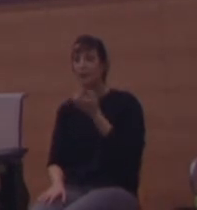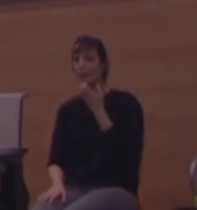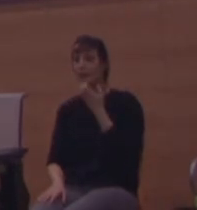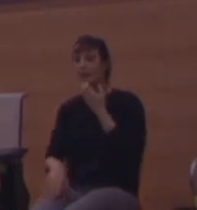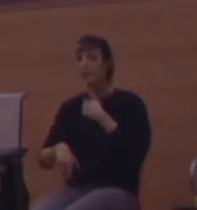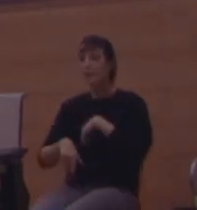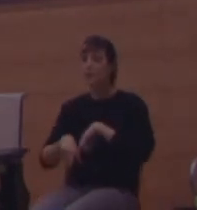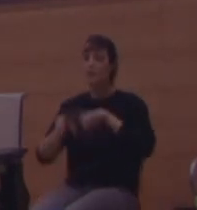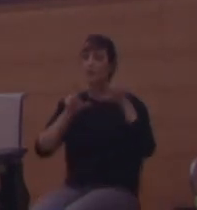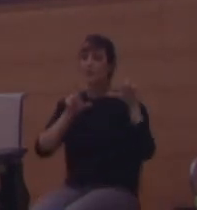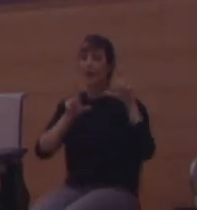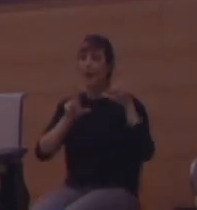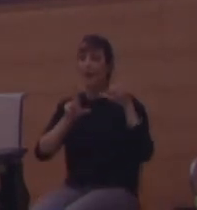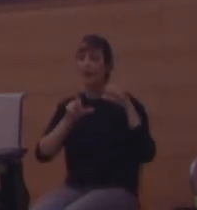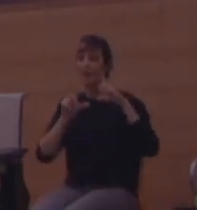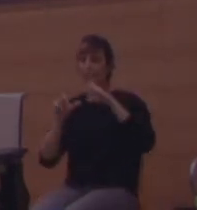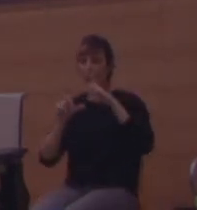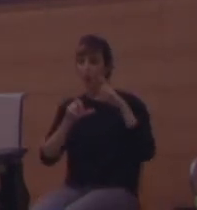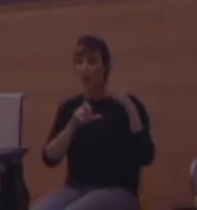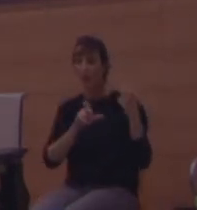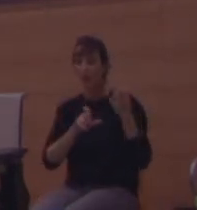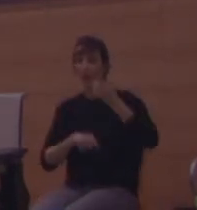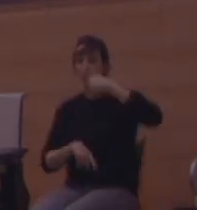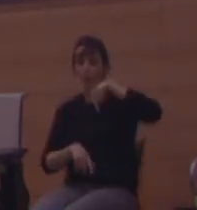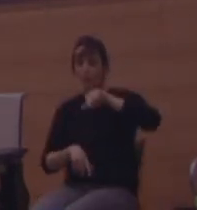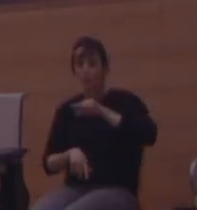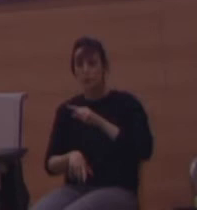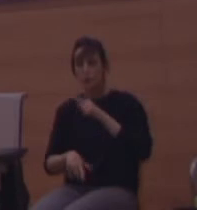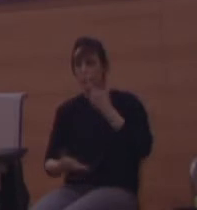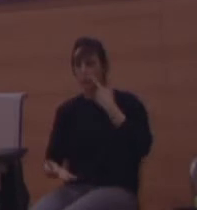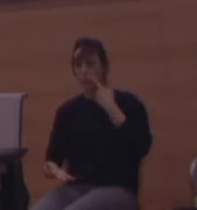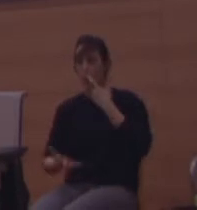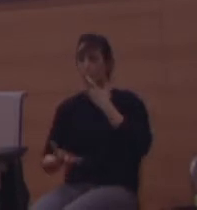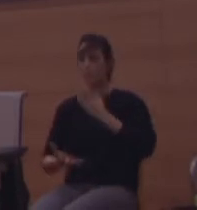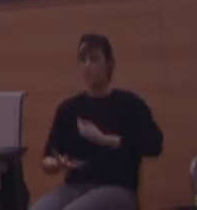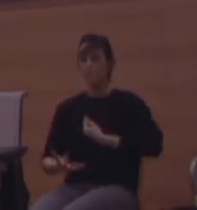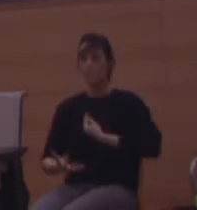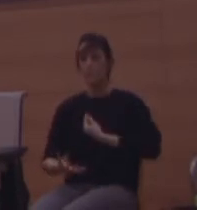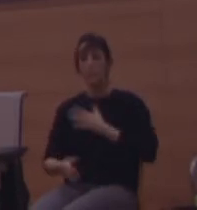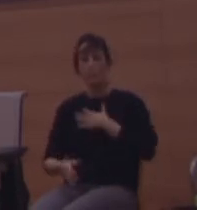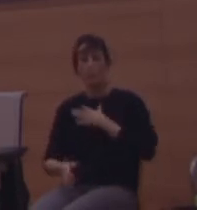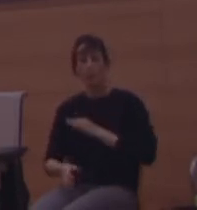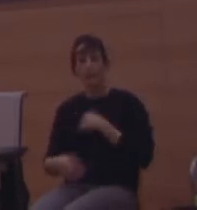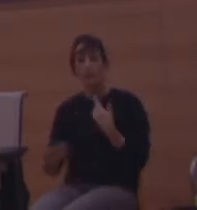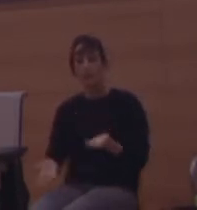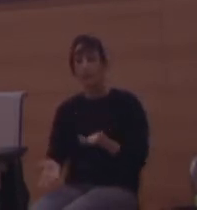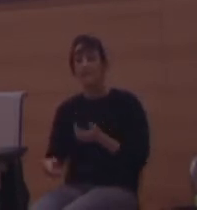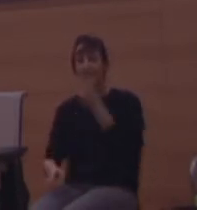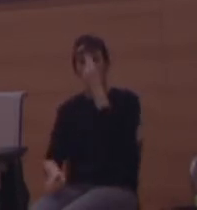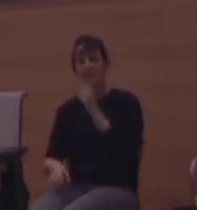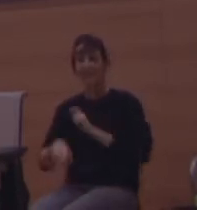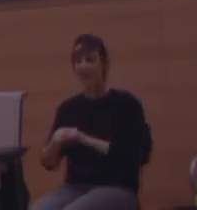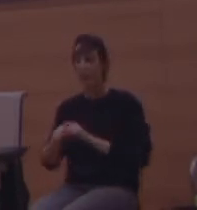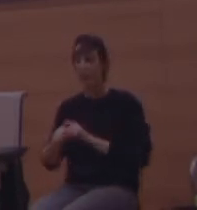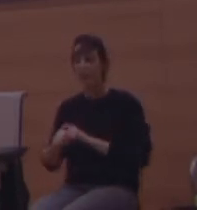algunas fotografías que a lo mejor puedan resultar un poco impactantes, ¿no? De cara a lo que es el pie diabético, el